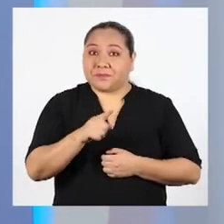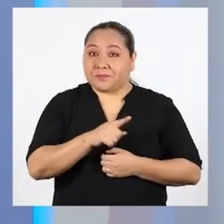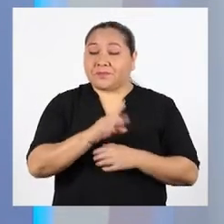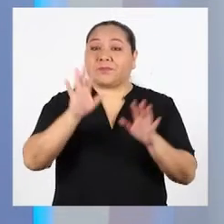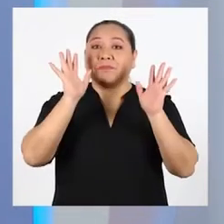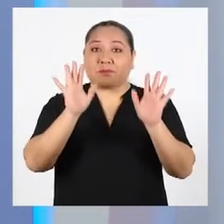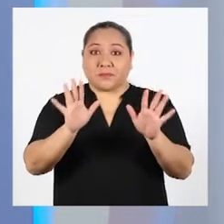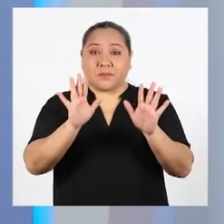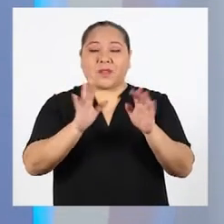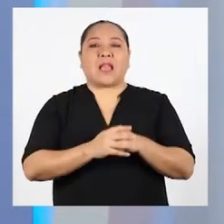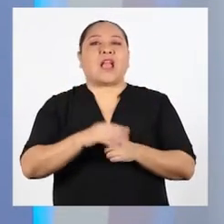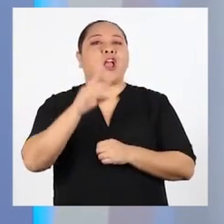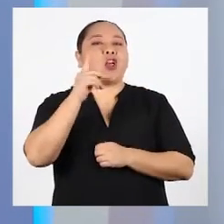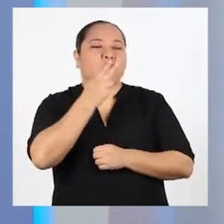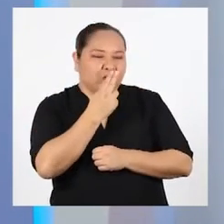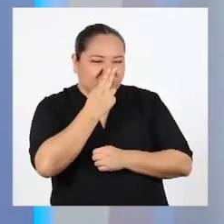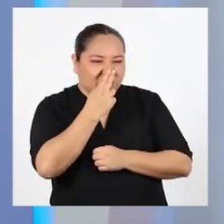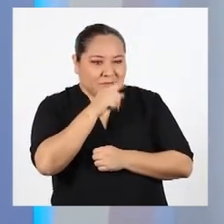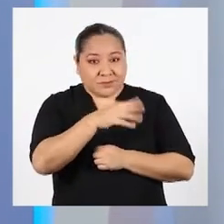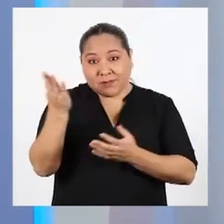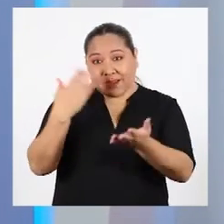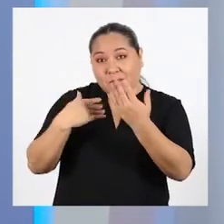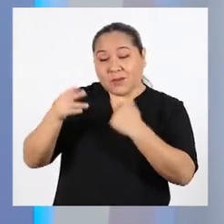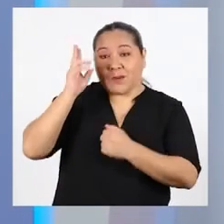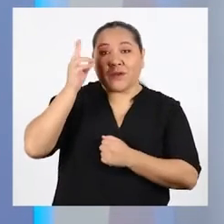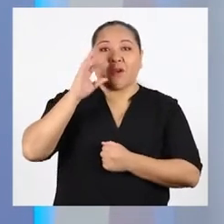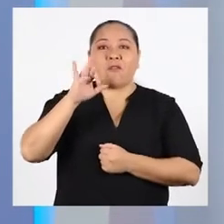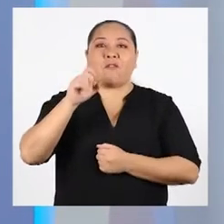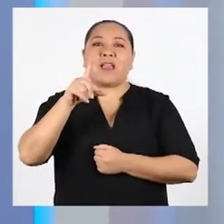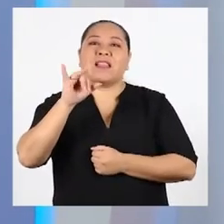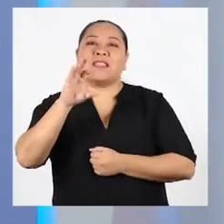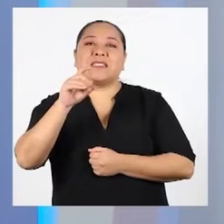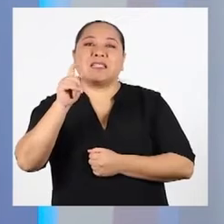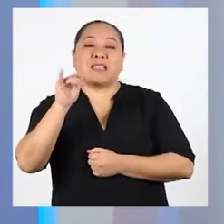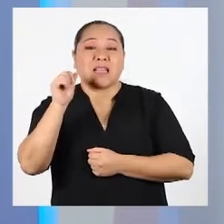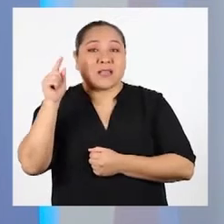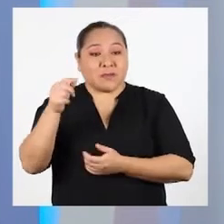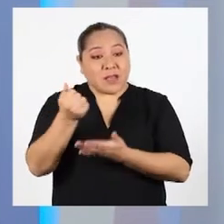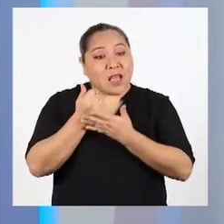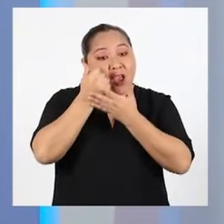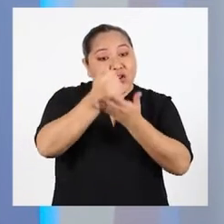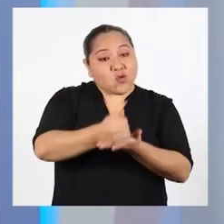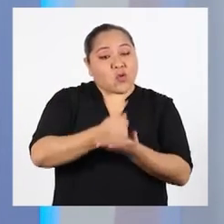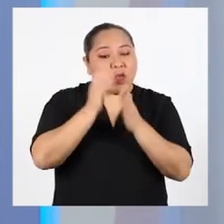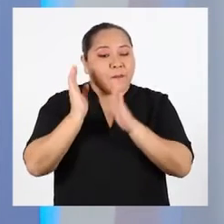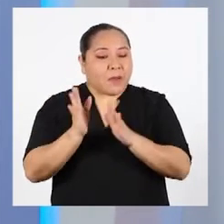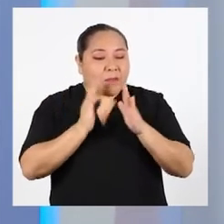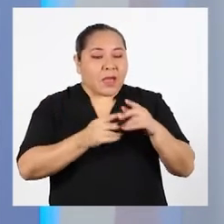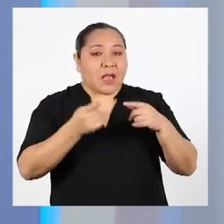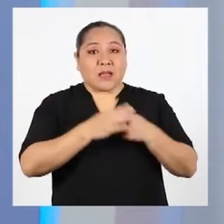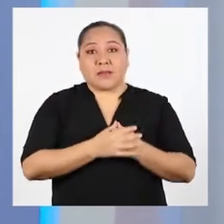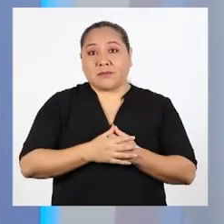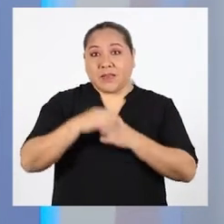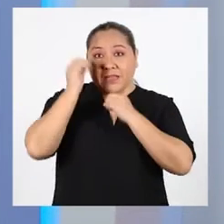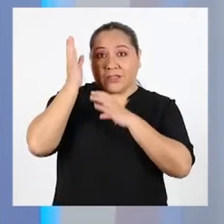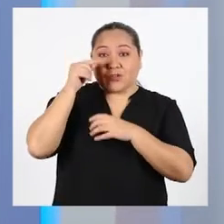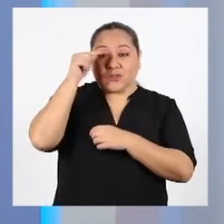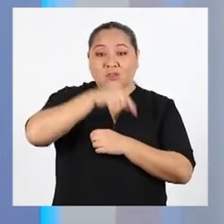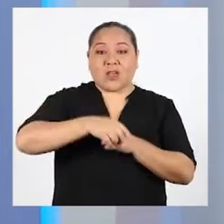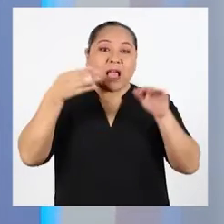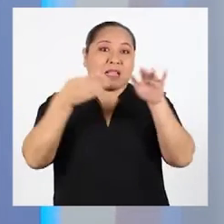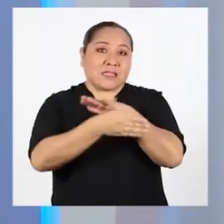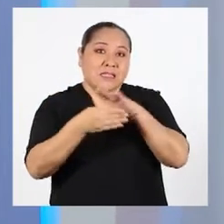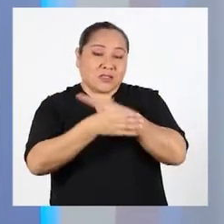Ahora, Tocino, ¿qué te parece si llamamos a la profesora Felicitas Espino para que te ayude a elaborar el discurso sobre